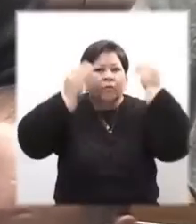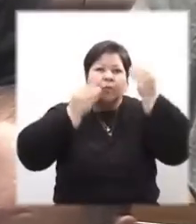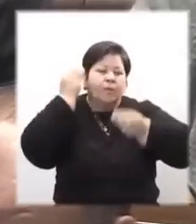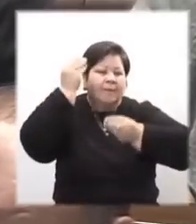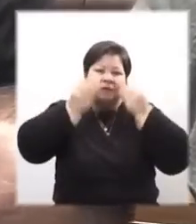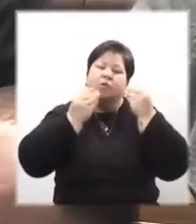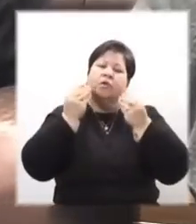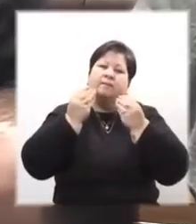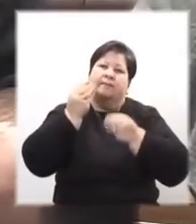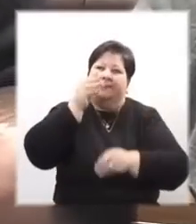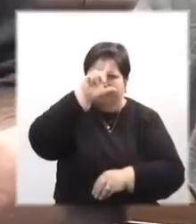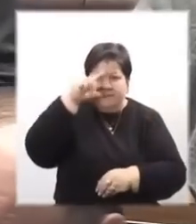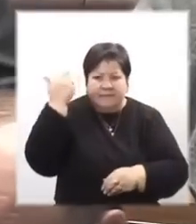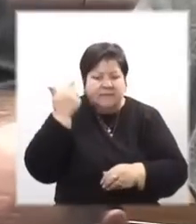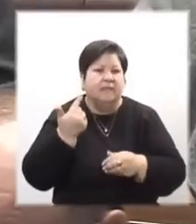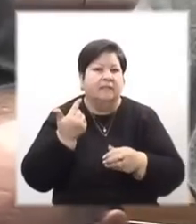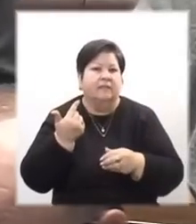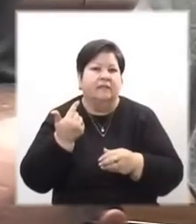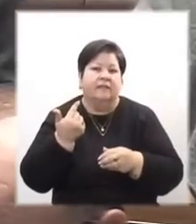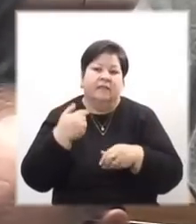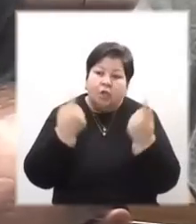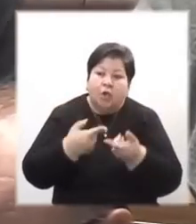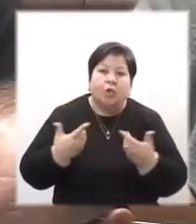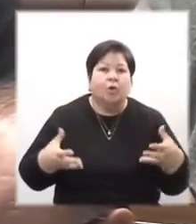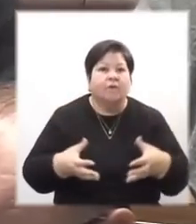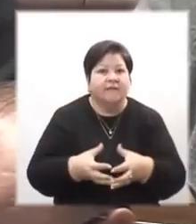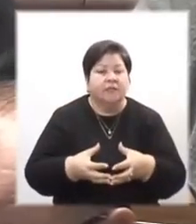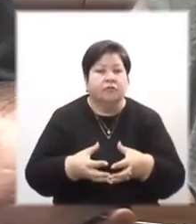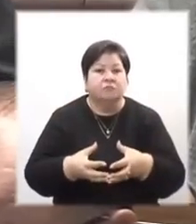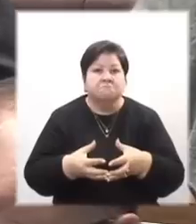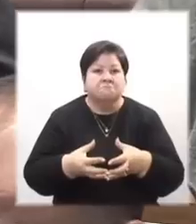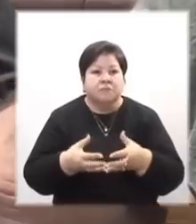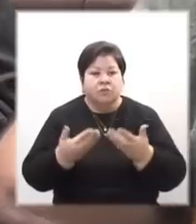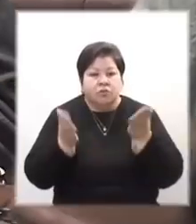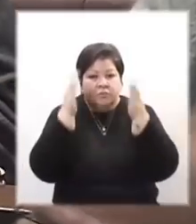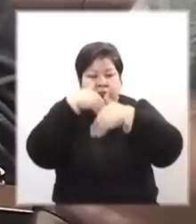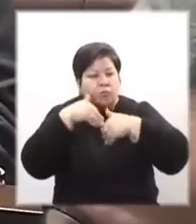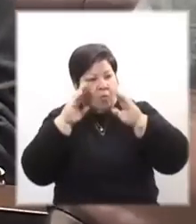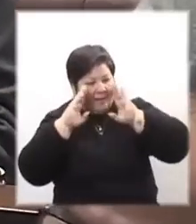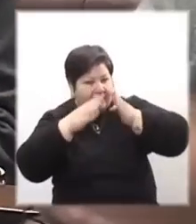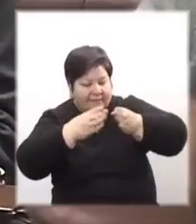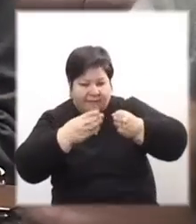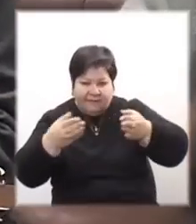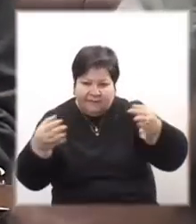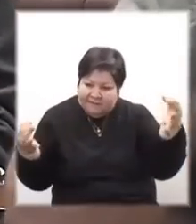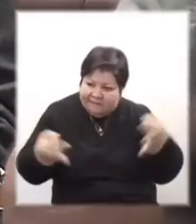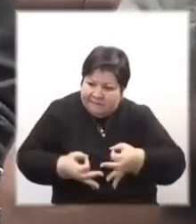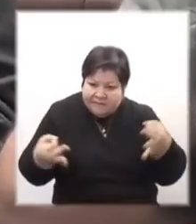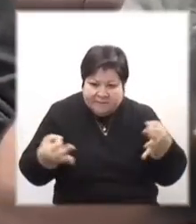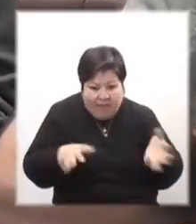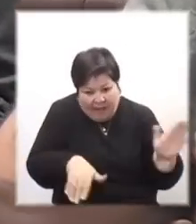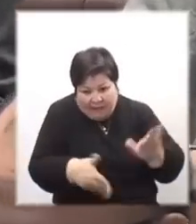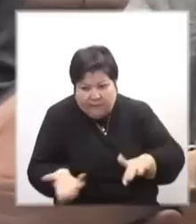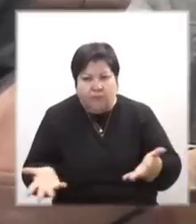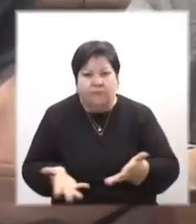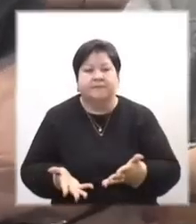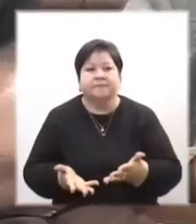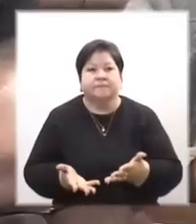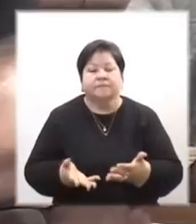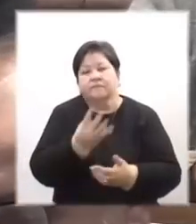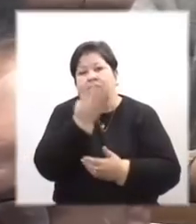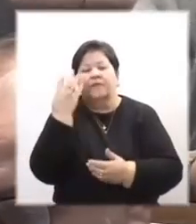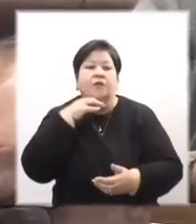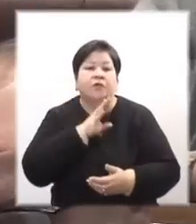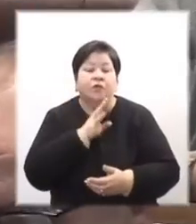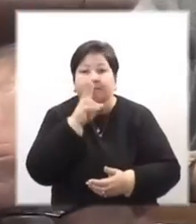preocupación central del presidente de la República y de todo el gobierno que no había podido ser atendida de manera eficaz hasta el momento. El